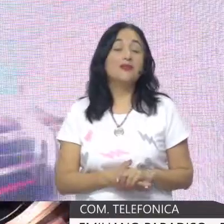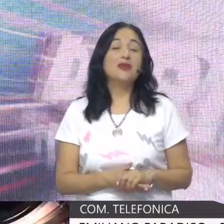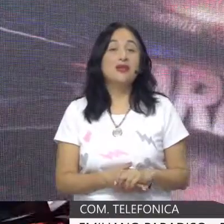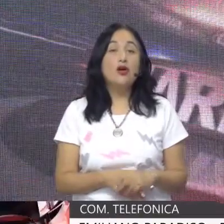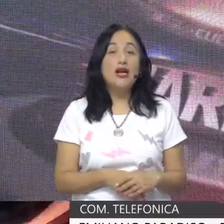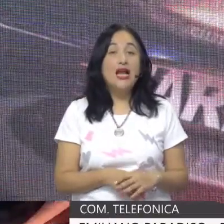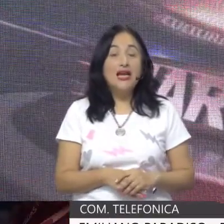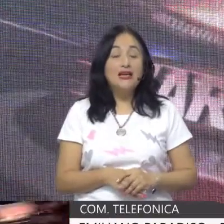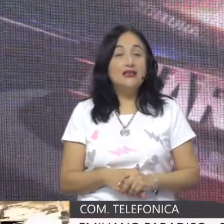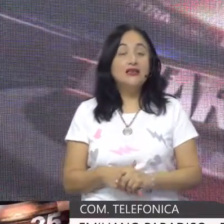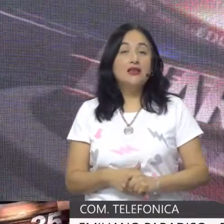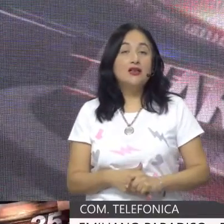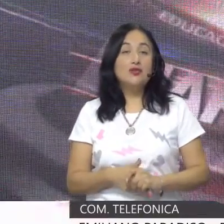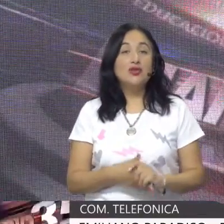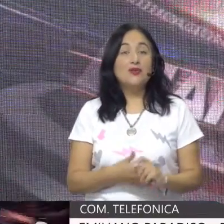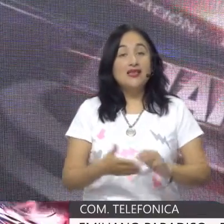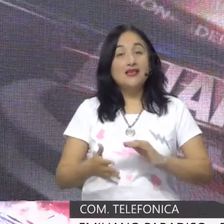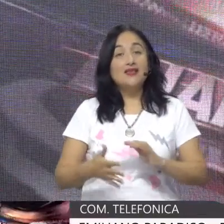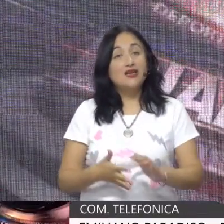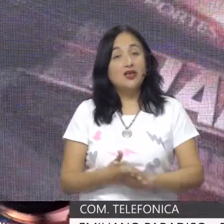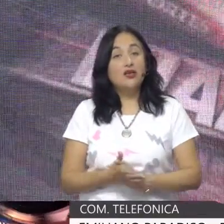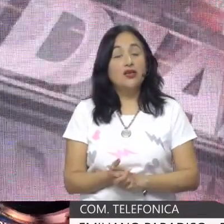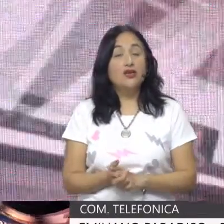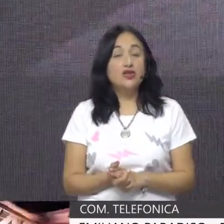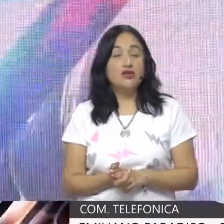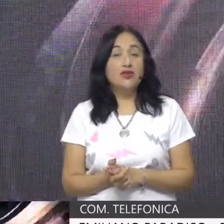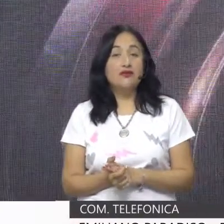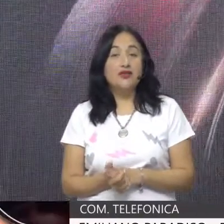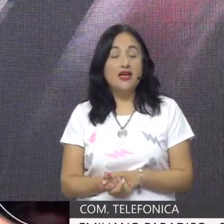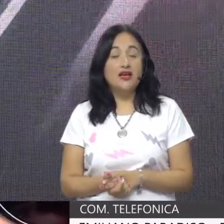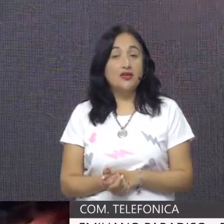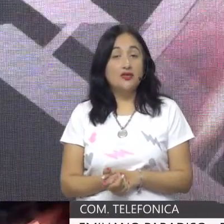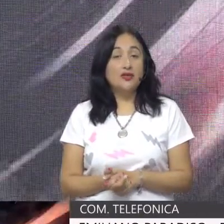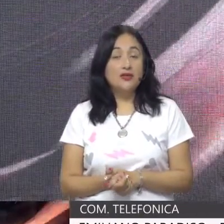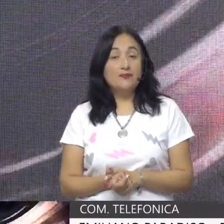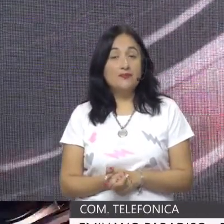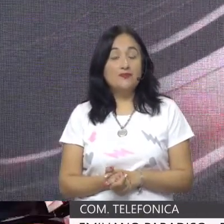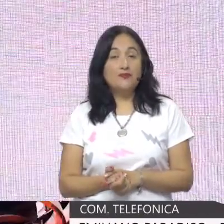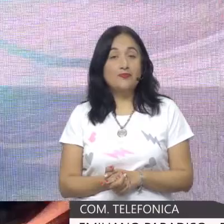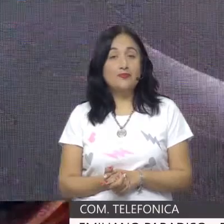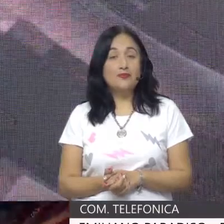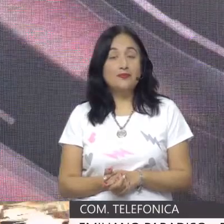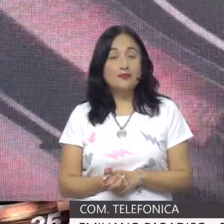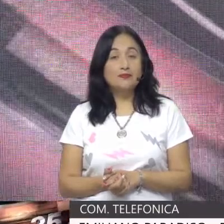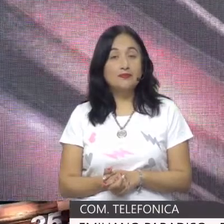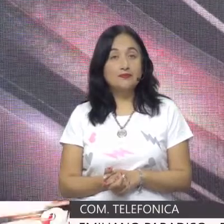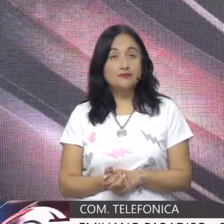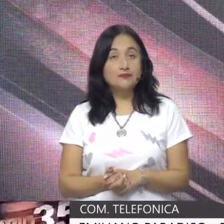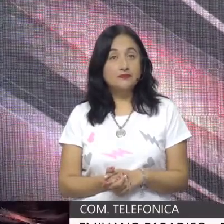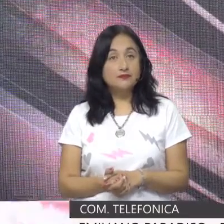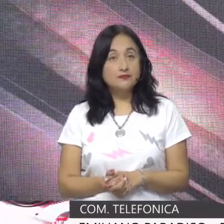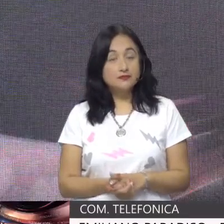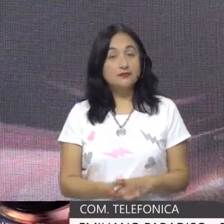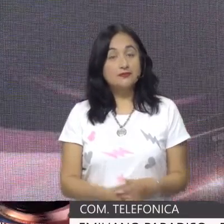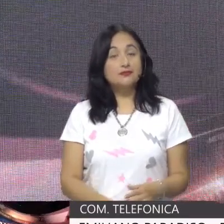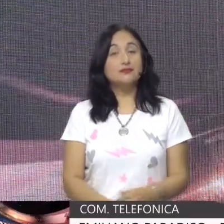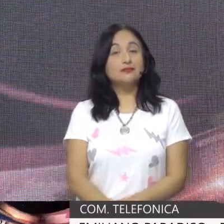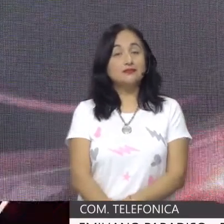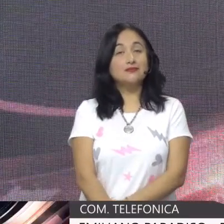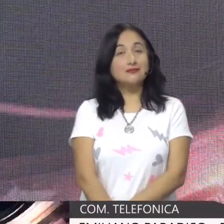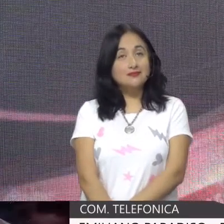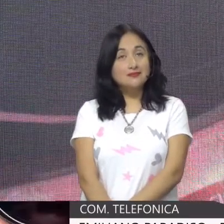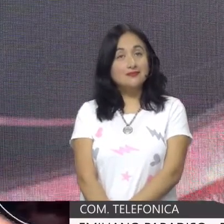inscripción es también vía online? ¿Cómo se va a hacer la selección de los chicos beneficiarios? Bien, exactamente, todo va a ser a través de la página